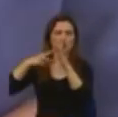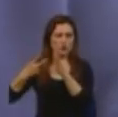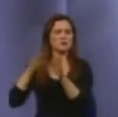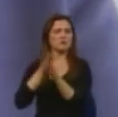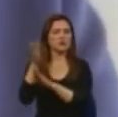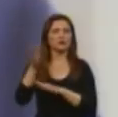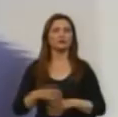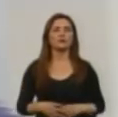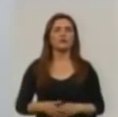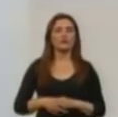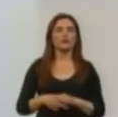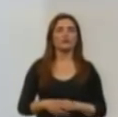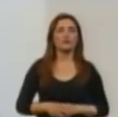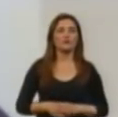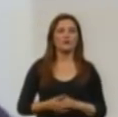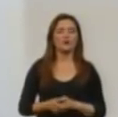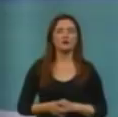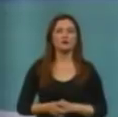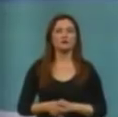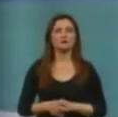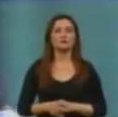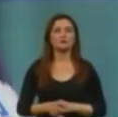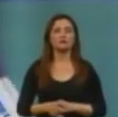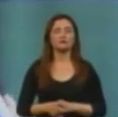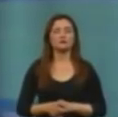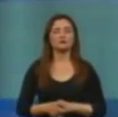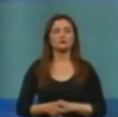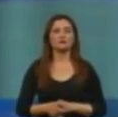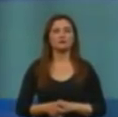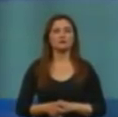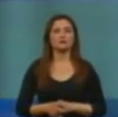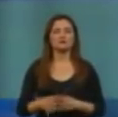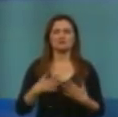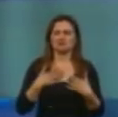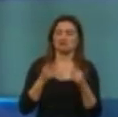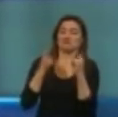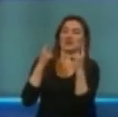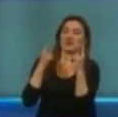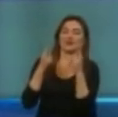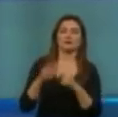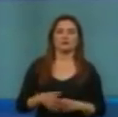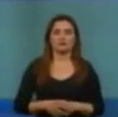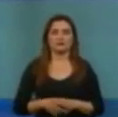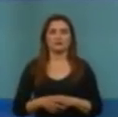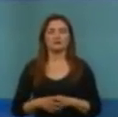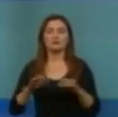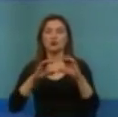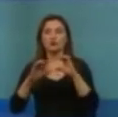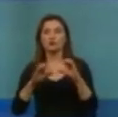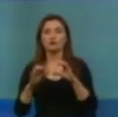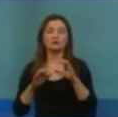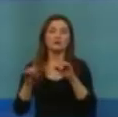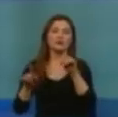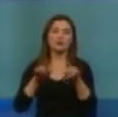sorpresa el anuncio y acepta el reto. Bueno, yo también con un factor sorpresa, a pesar de que veníamos conversando algún